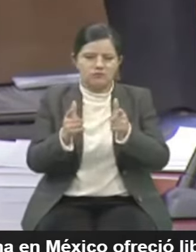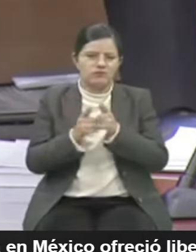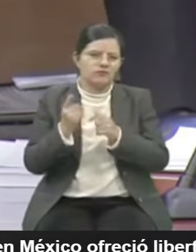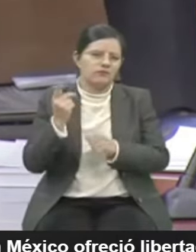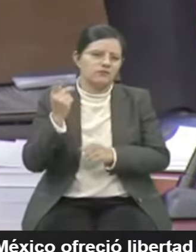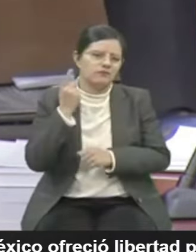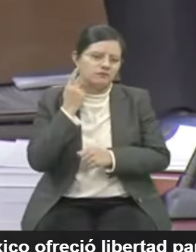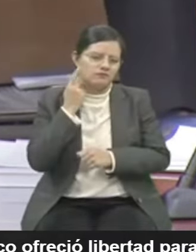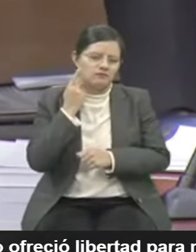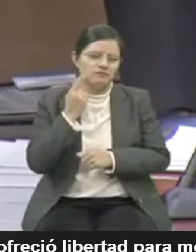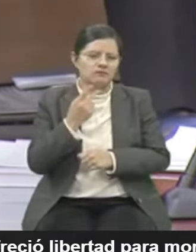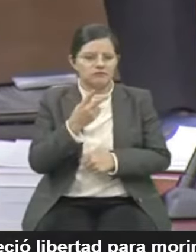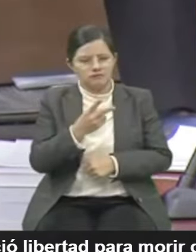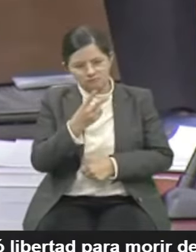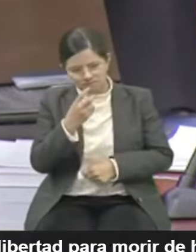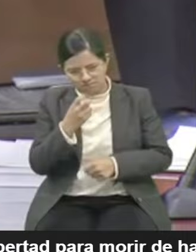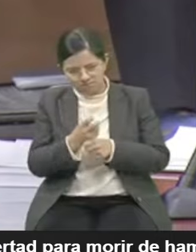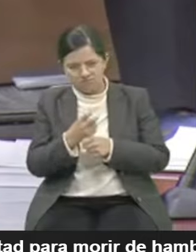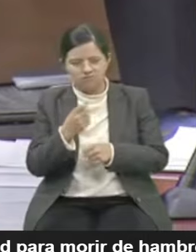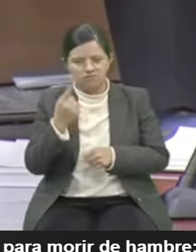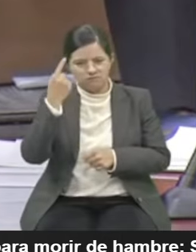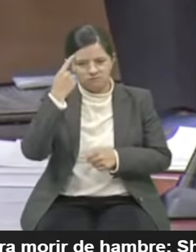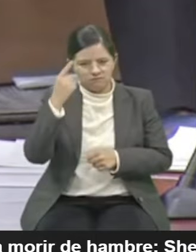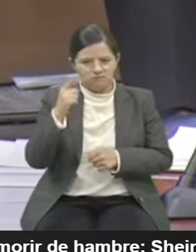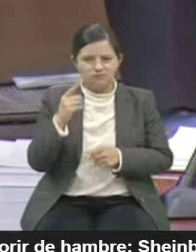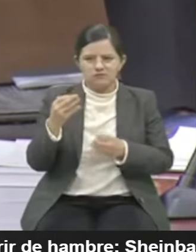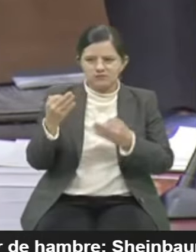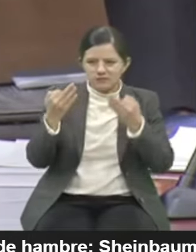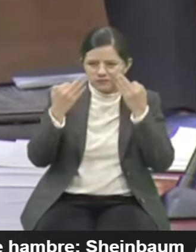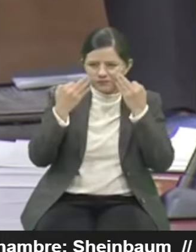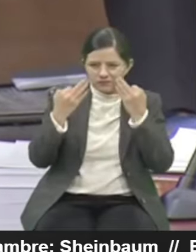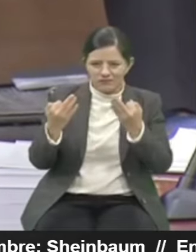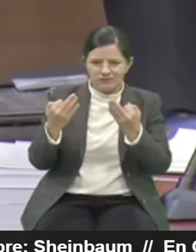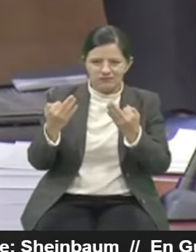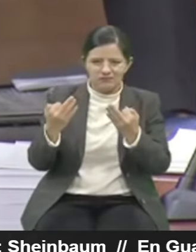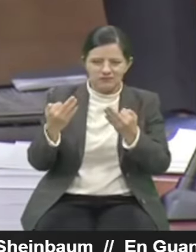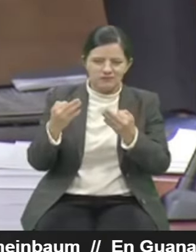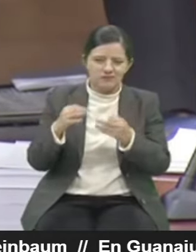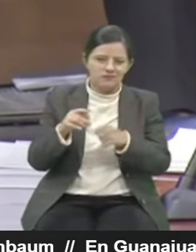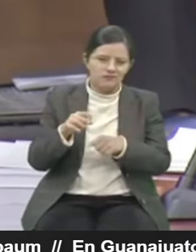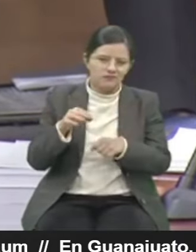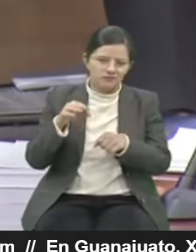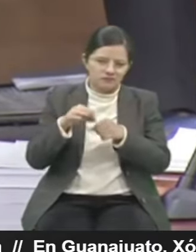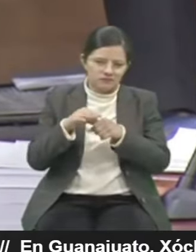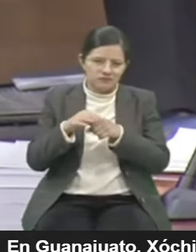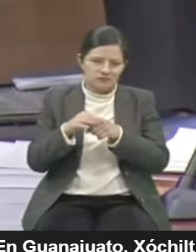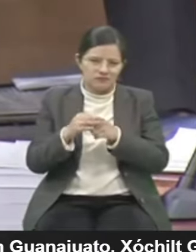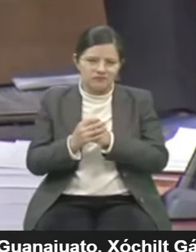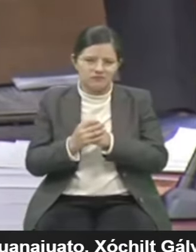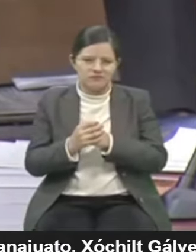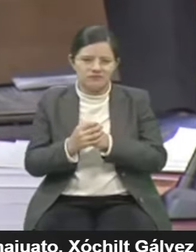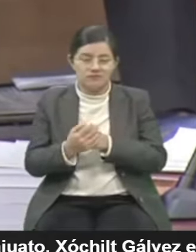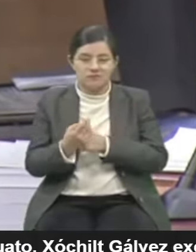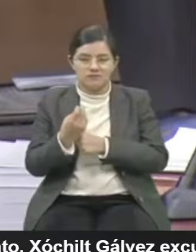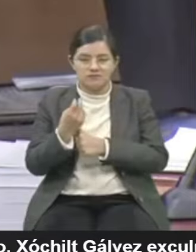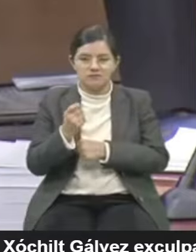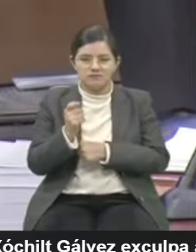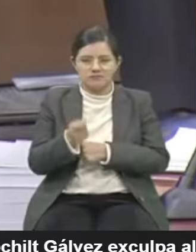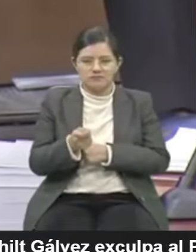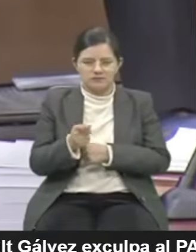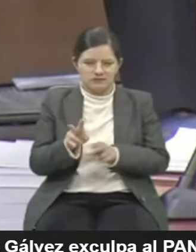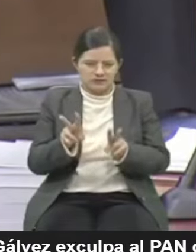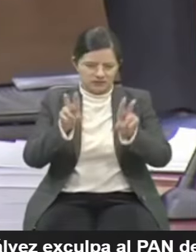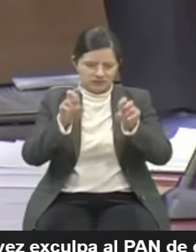y los invitamos frecuentemente a las elecciones como observadores electorales el tema de fondo no es la el concepto de la